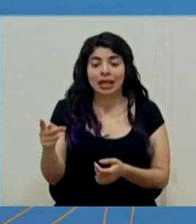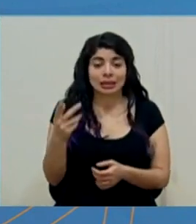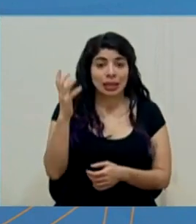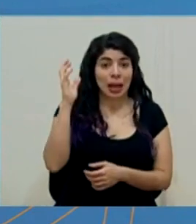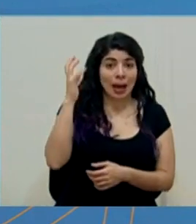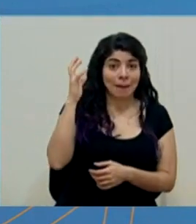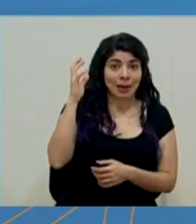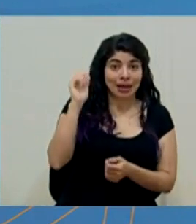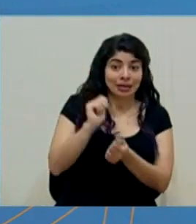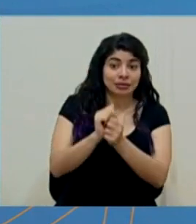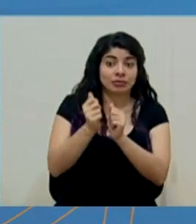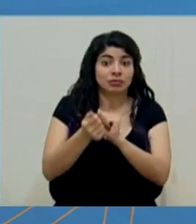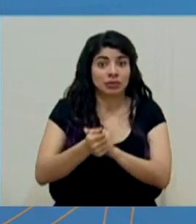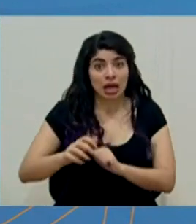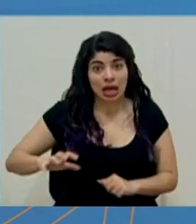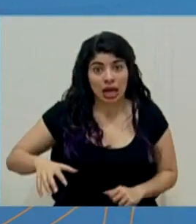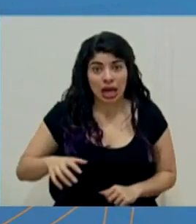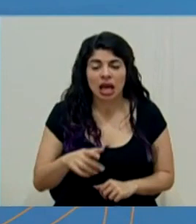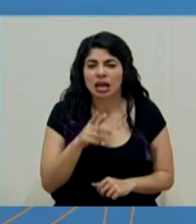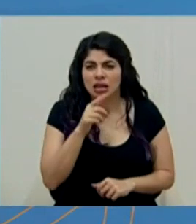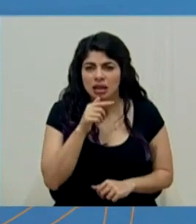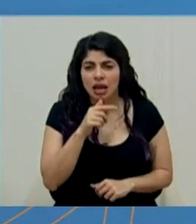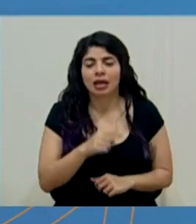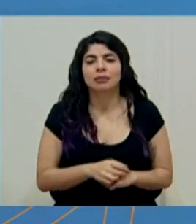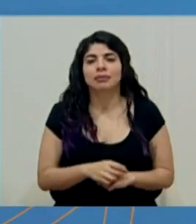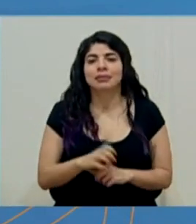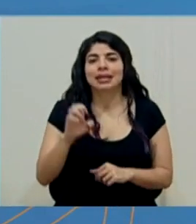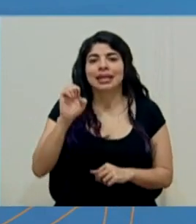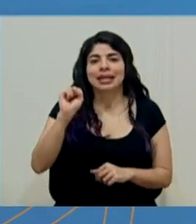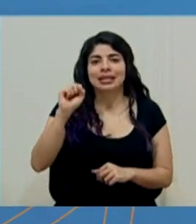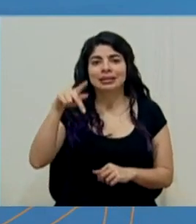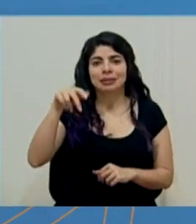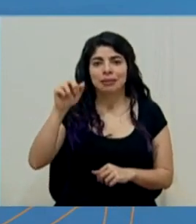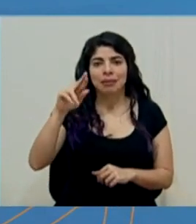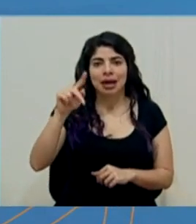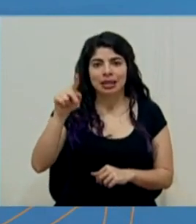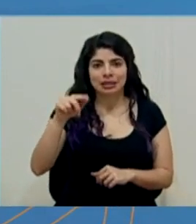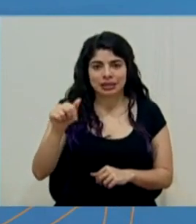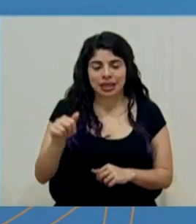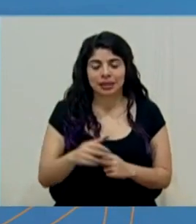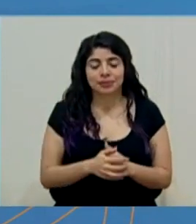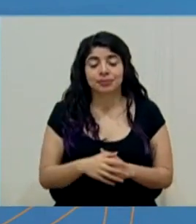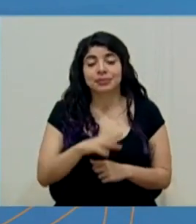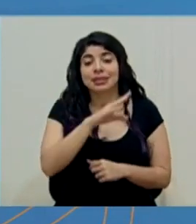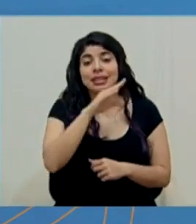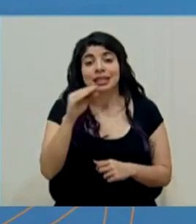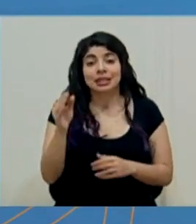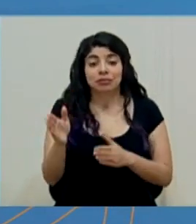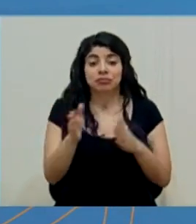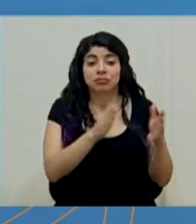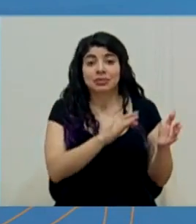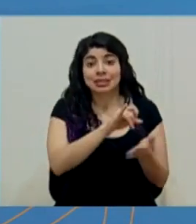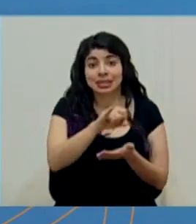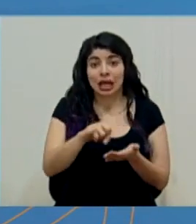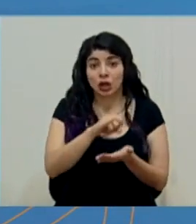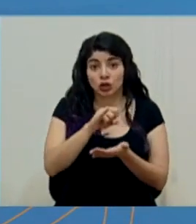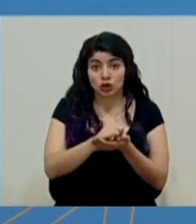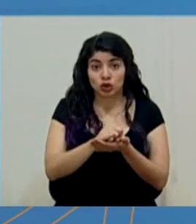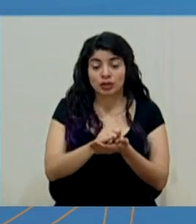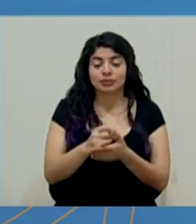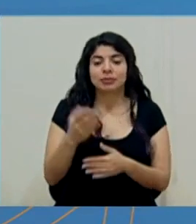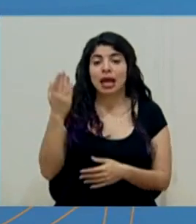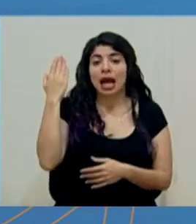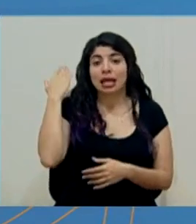alerta amarilla a alerta naranja el cantón de Esparza. Y de la provincia de San José sube de